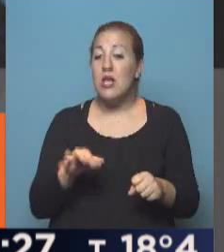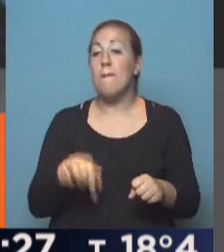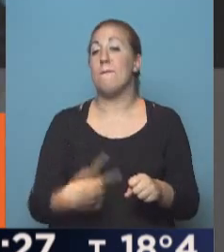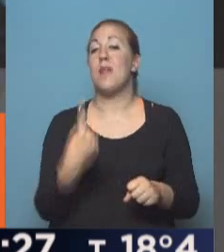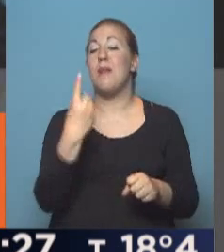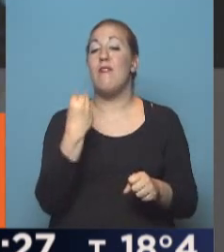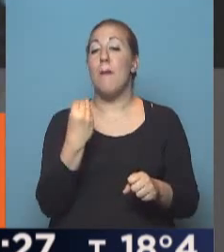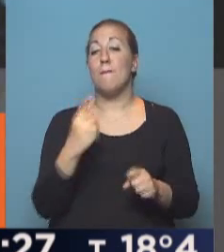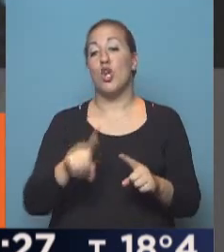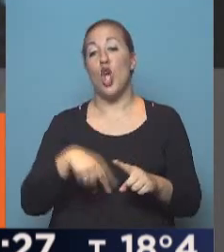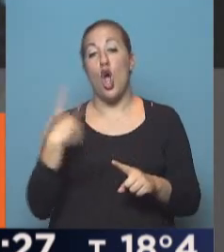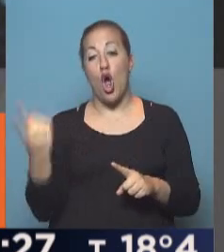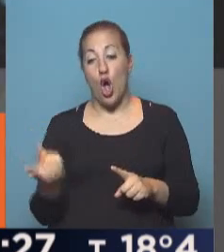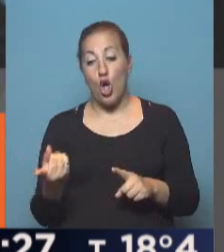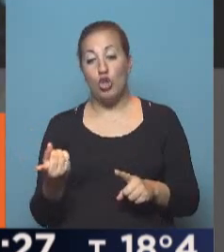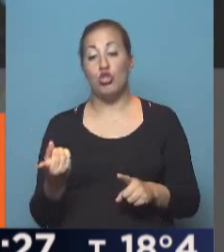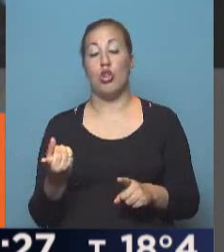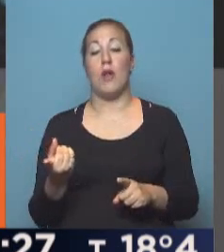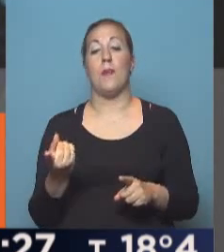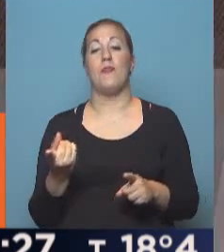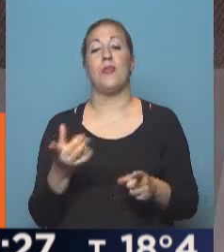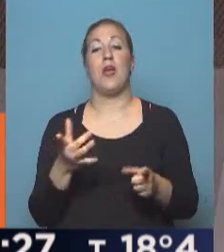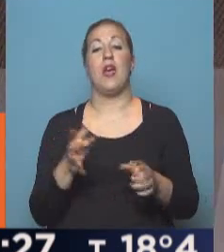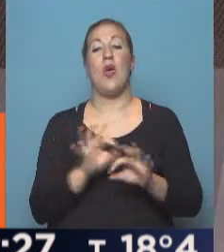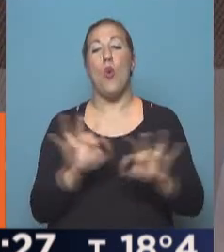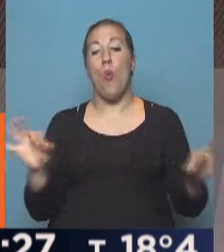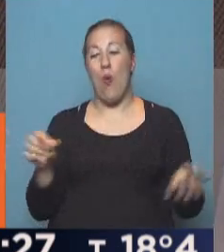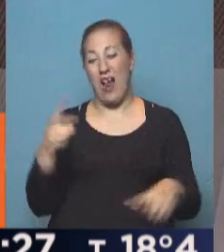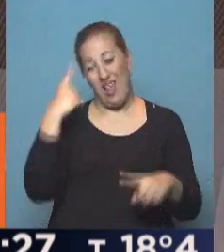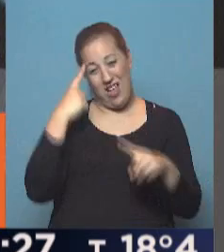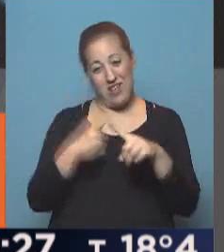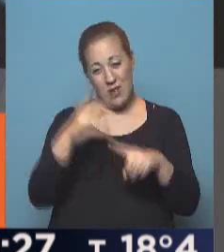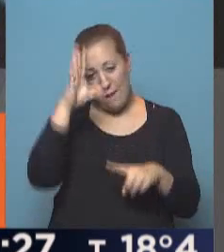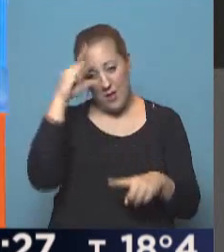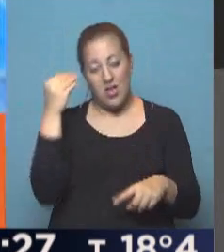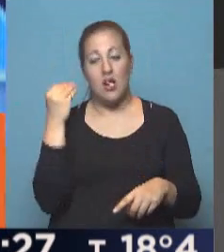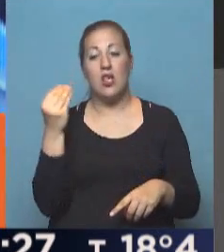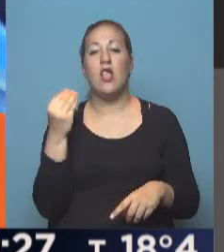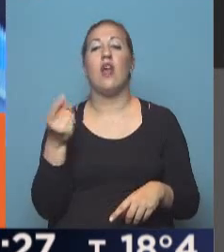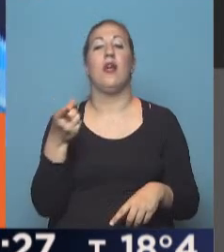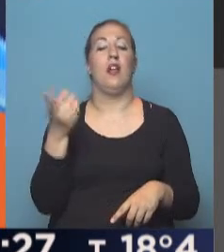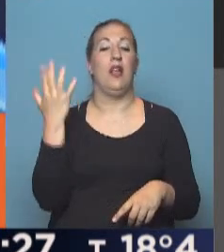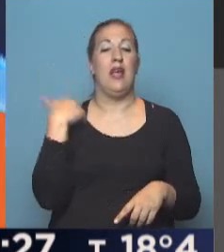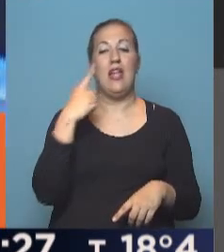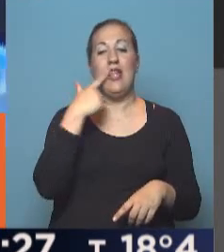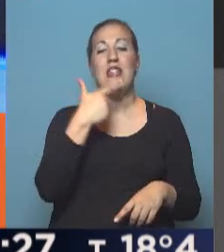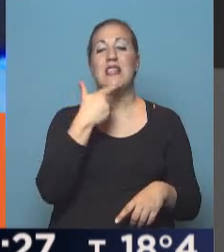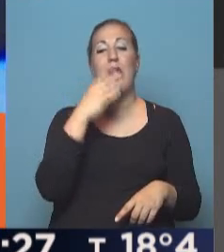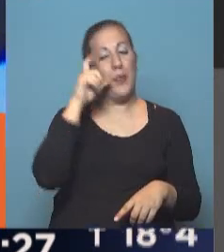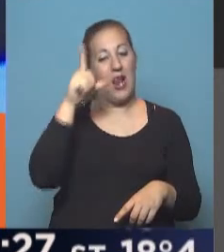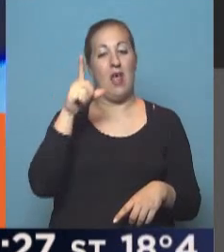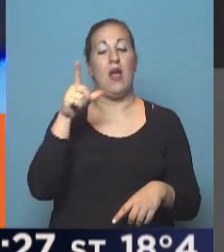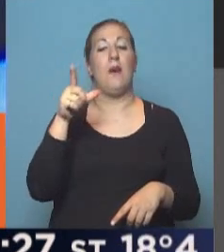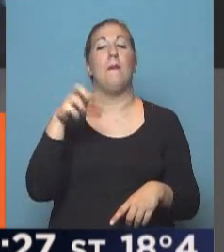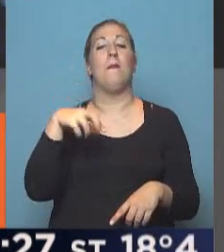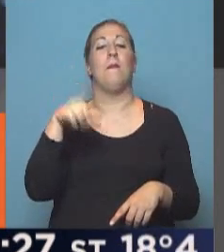otro caso semejante al de la ex presidenta cristina kirchner es el de isabel perón pero isabel perón percibe